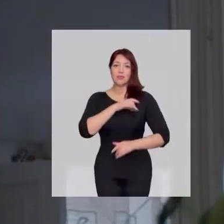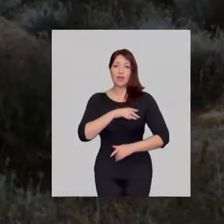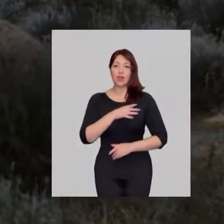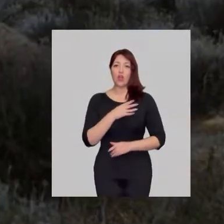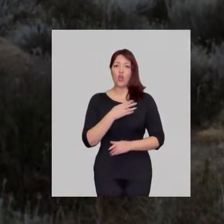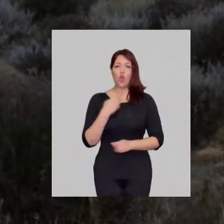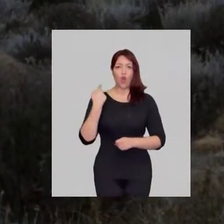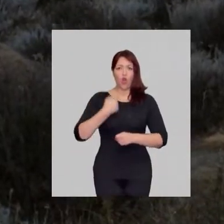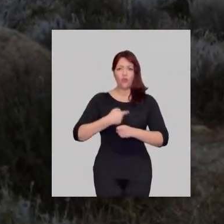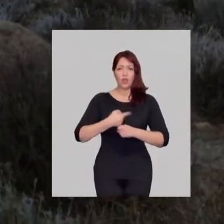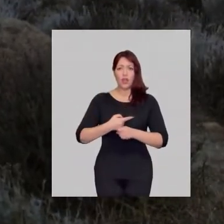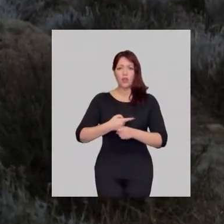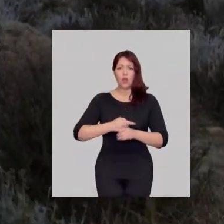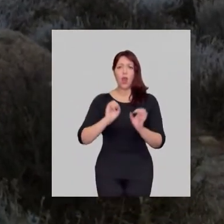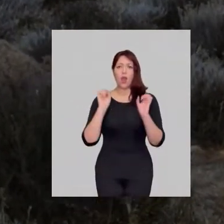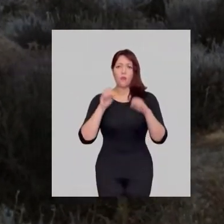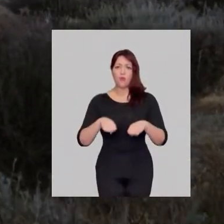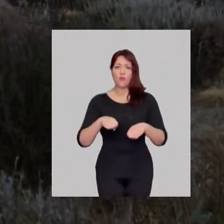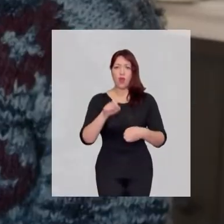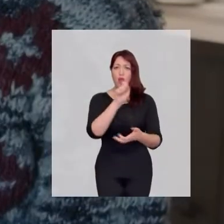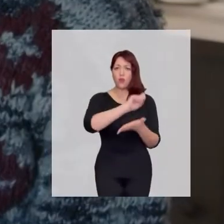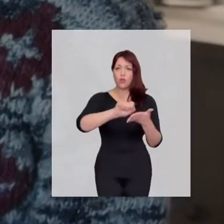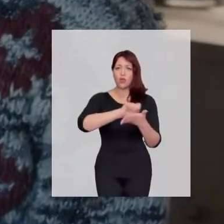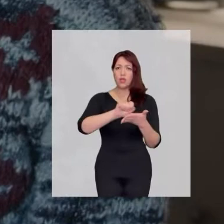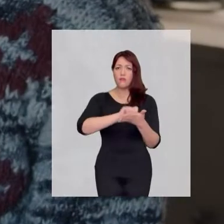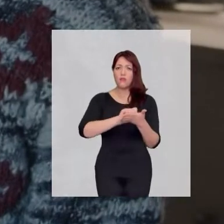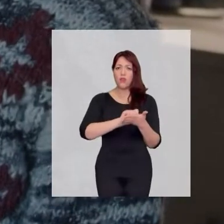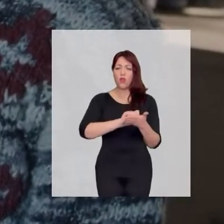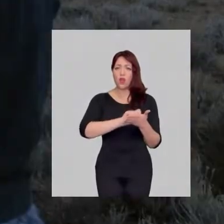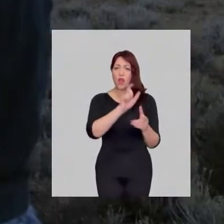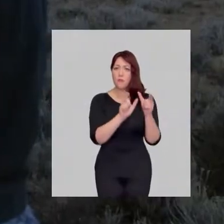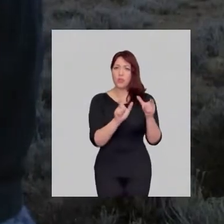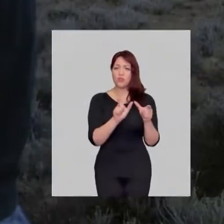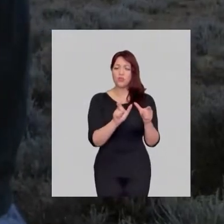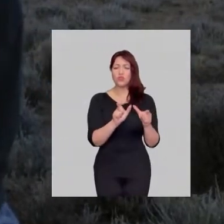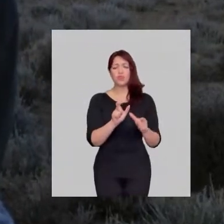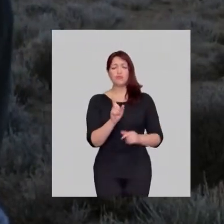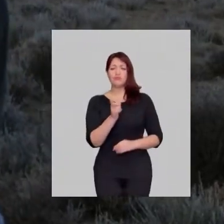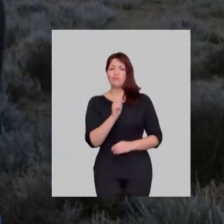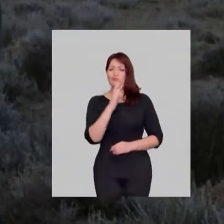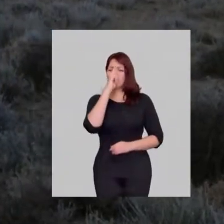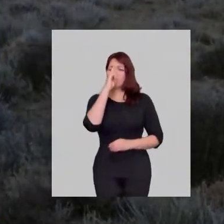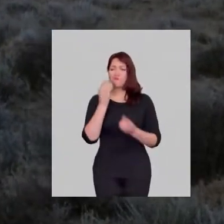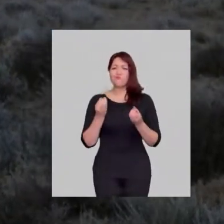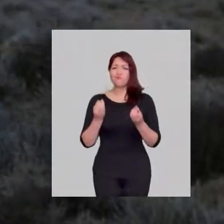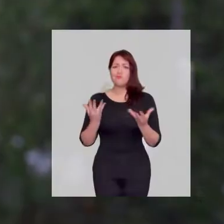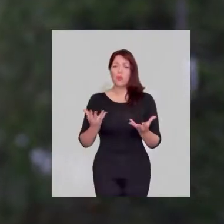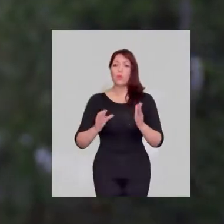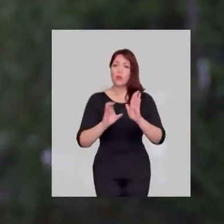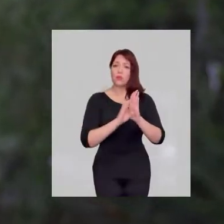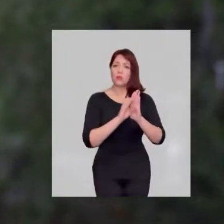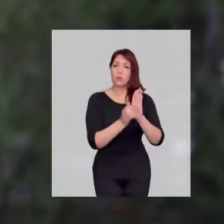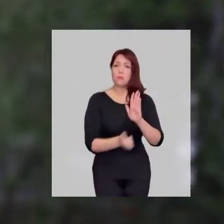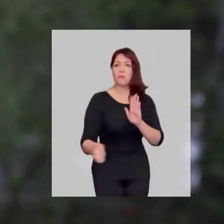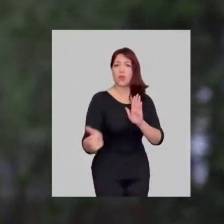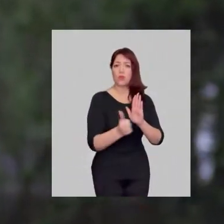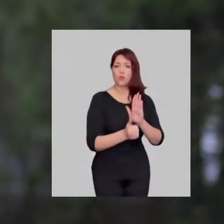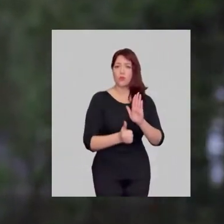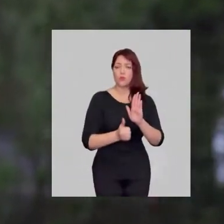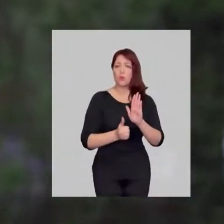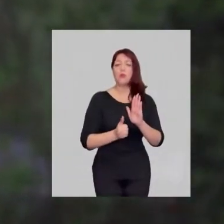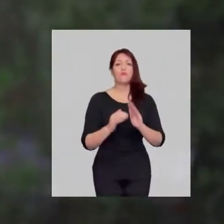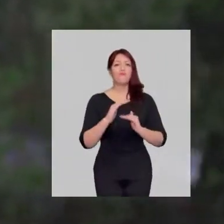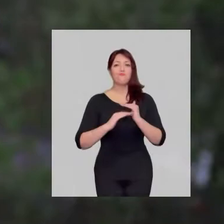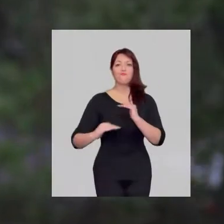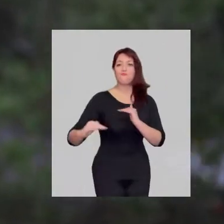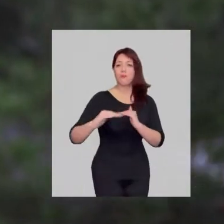seguridad. Los chilenos no estamos obligados a aprobar lo que escribió esta gente, que realmente es una ridiculez. ¿Y una constitución para que nos rija